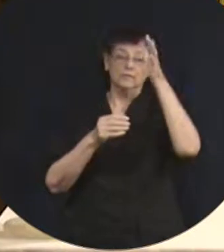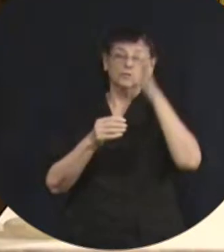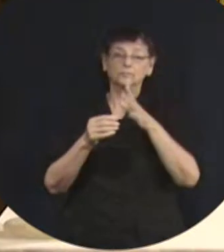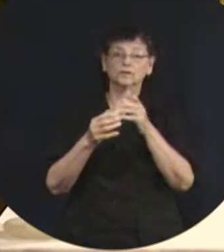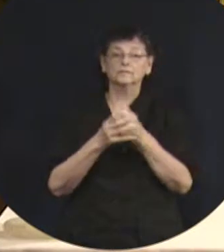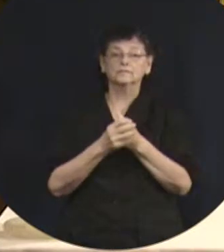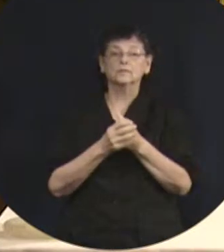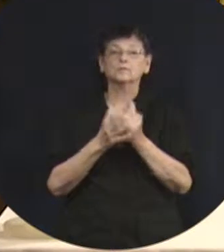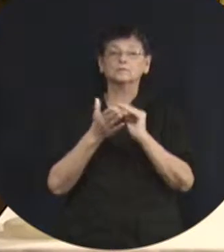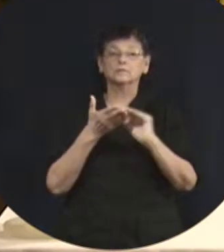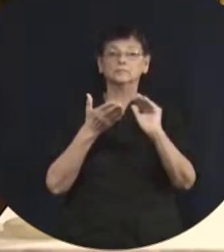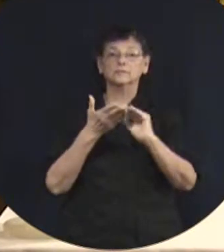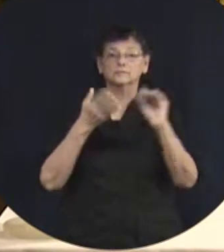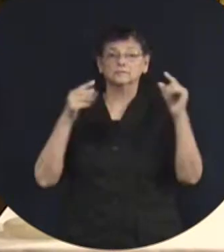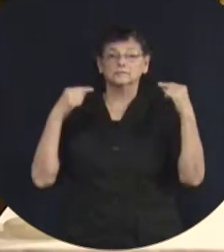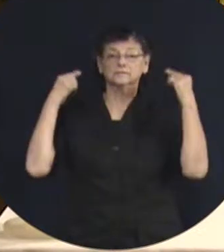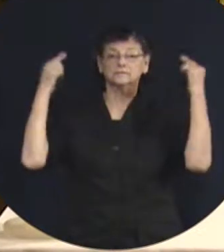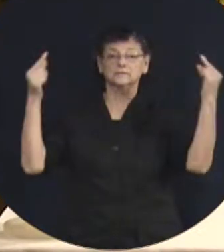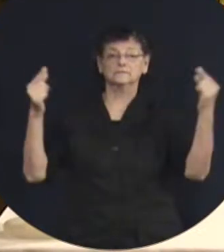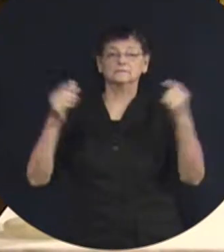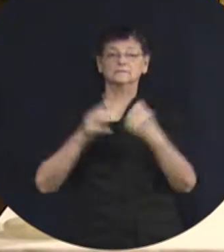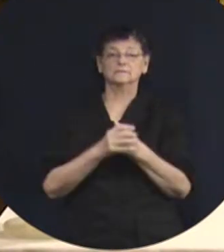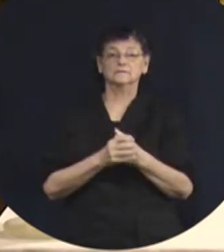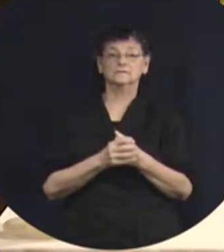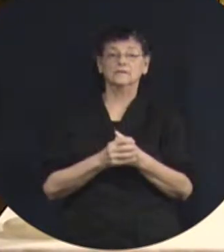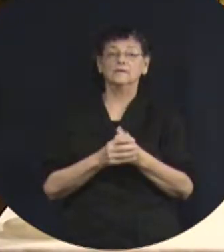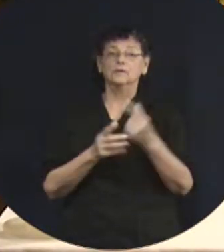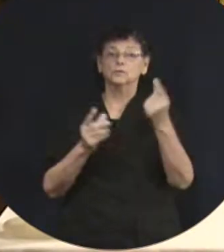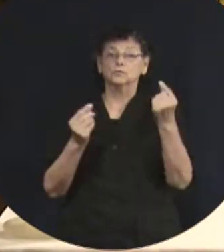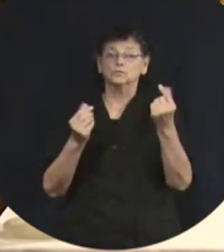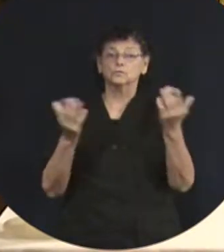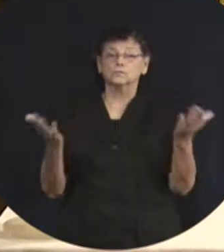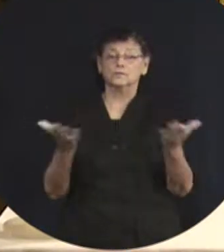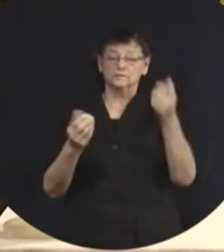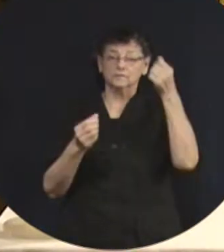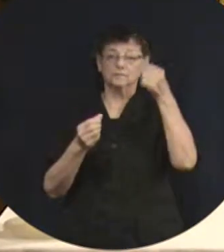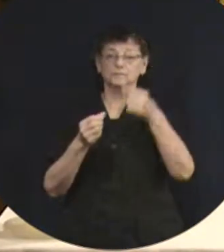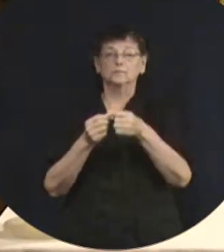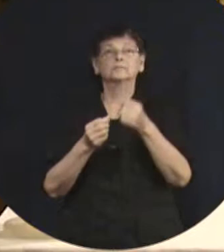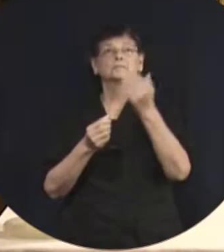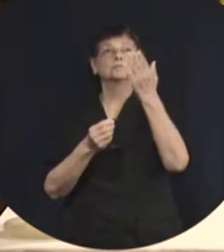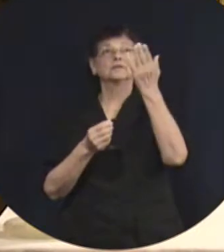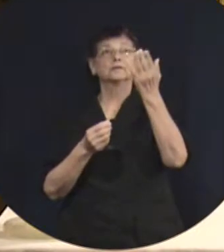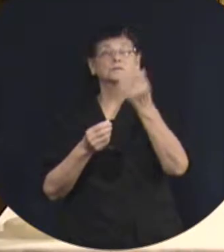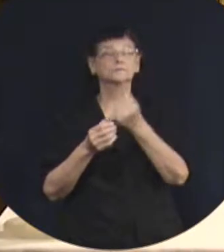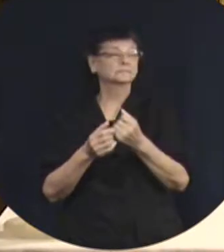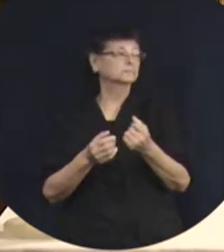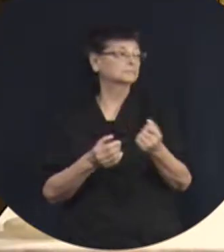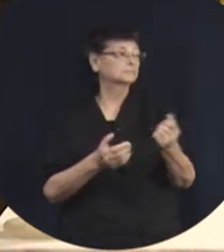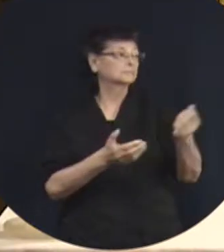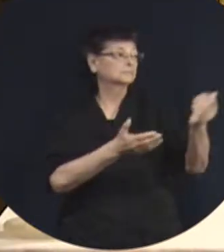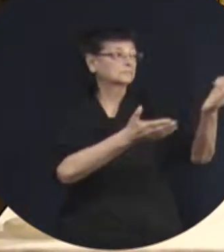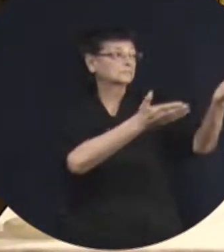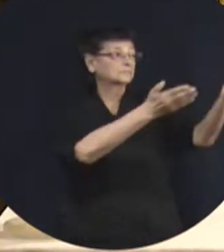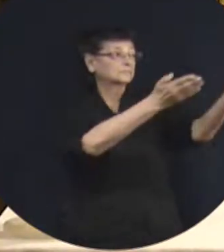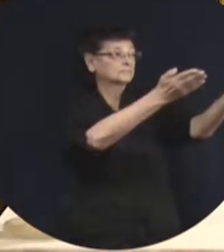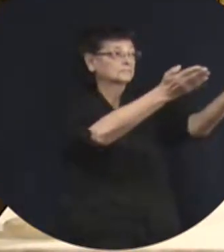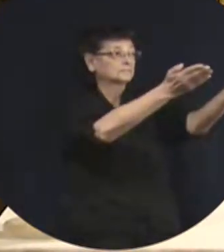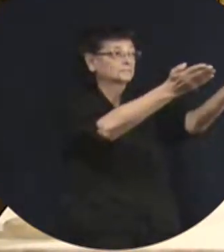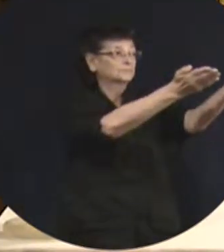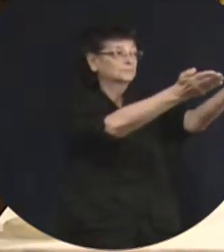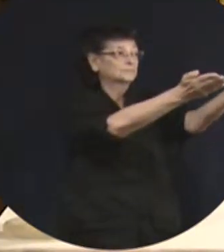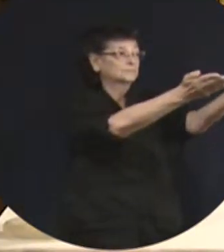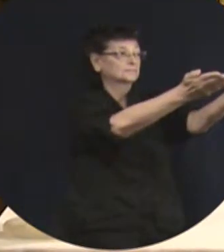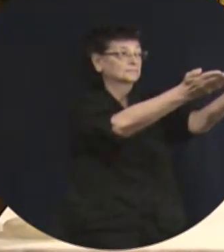hombres para el perdón de los pecados. Haced esto en conmemoración mía.